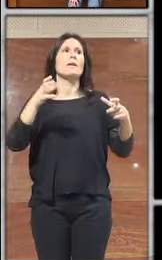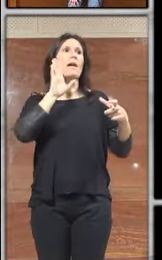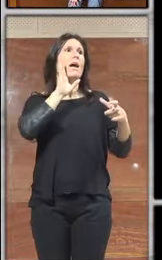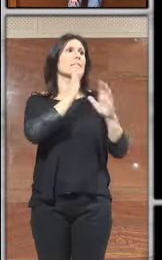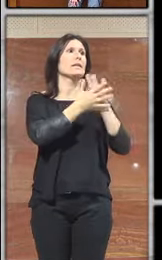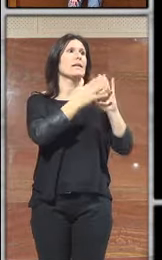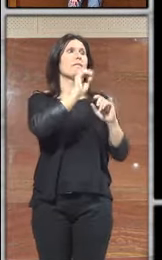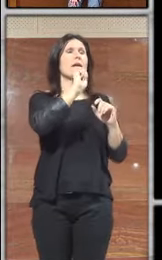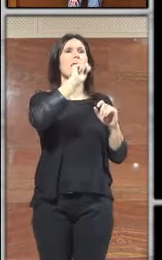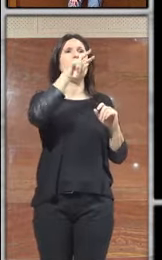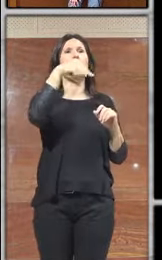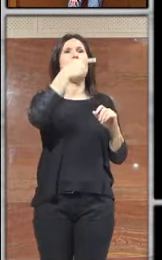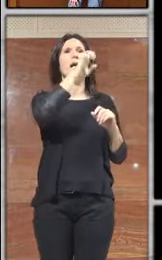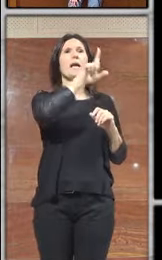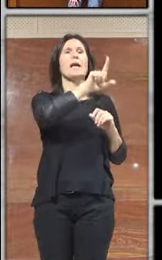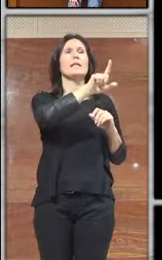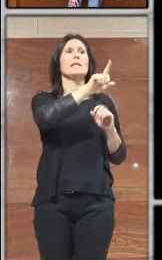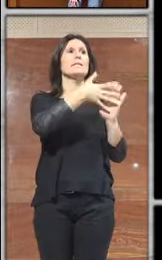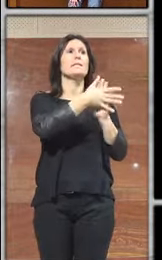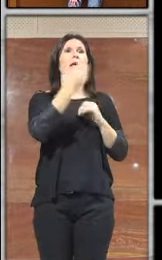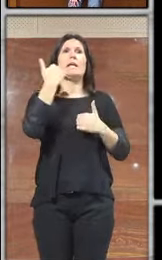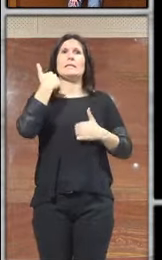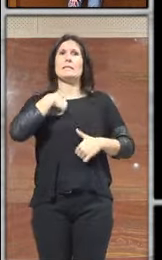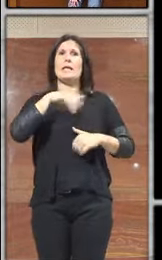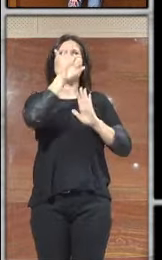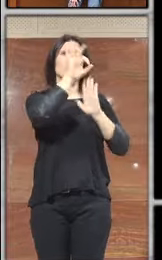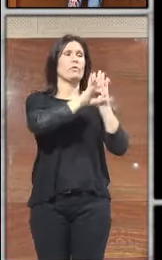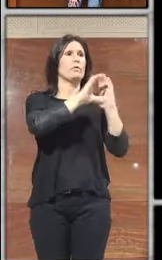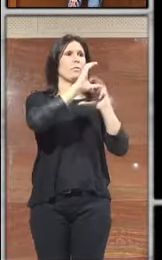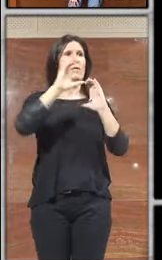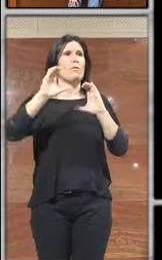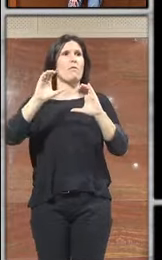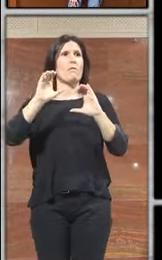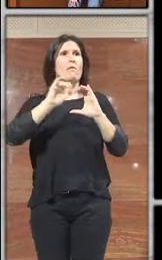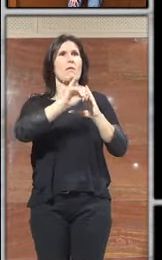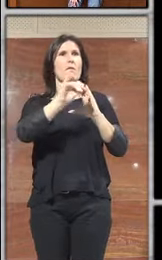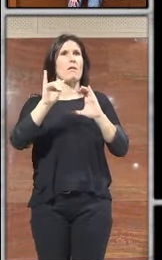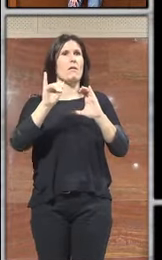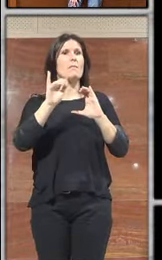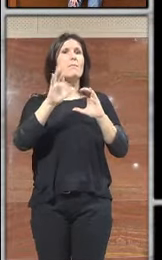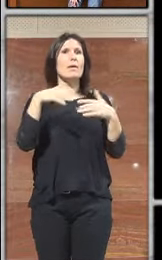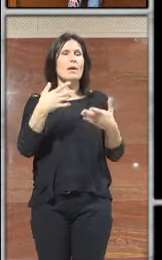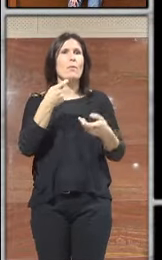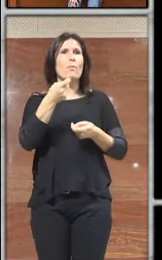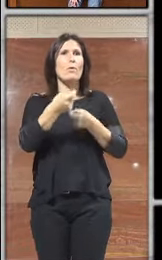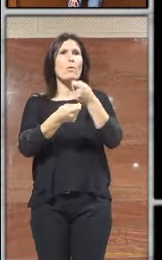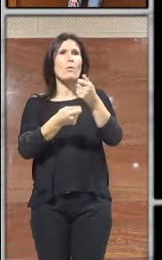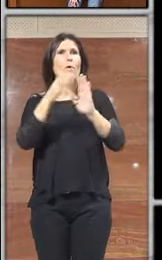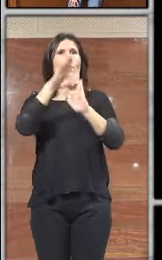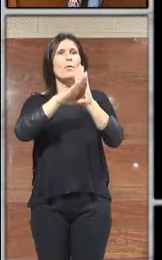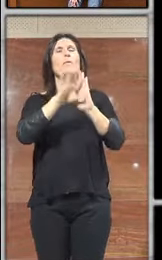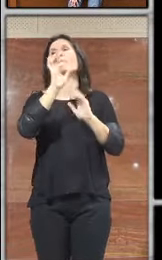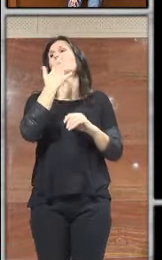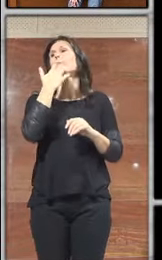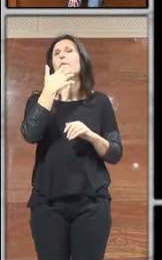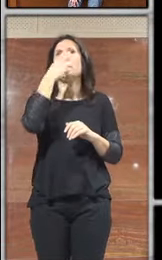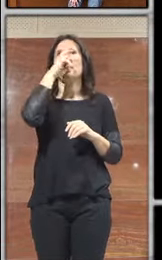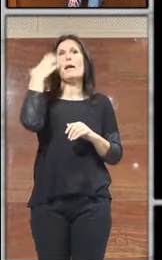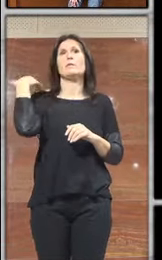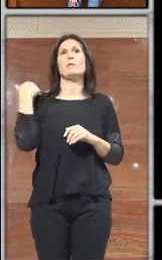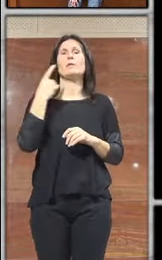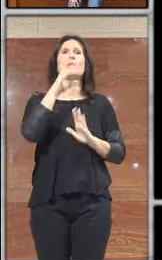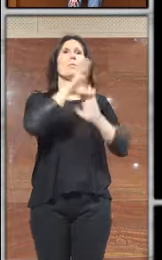Ángel, otra de las necesidades que tenemos es ya no solo software de comunicación, ahora cada vez más los programas, antiguamente los